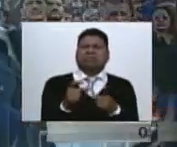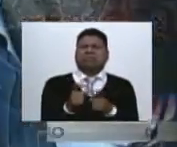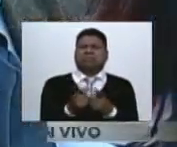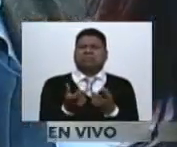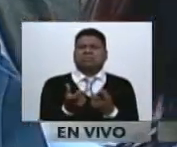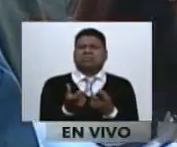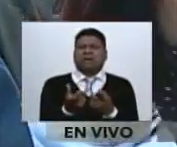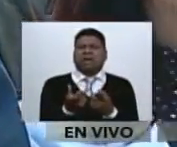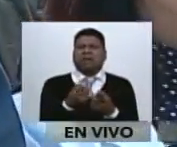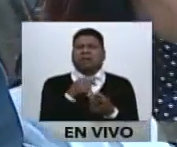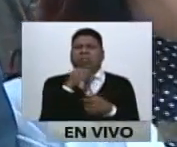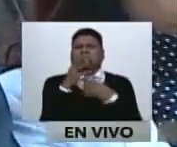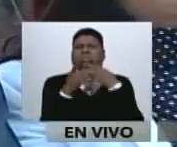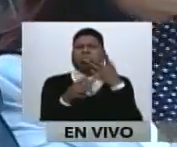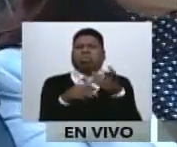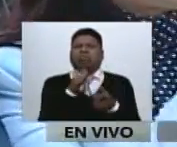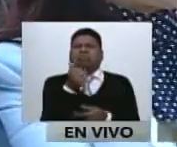porque